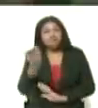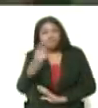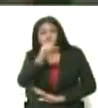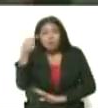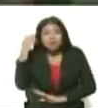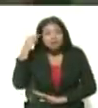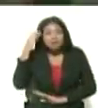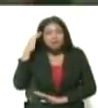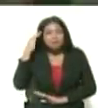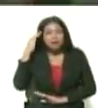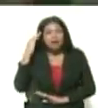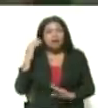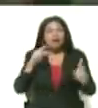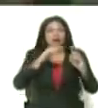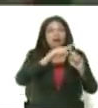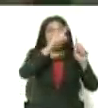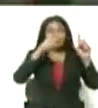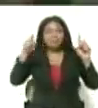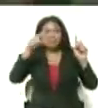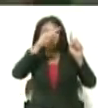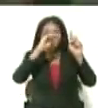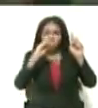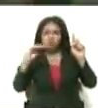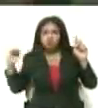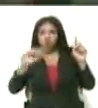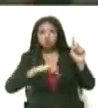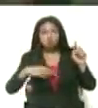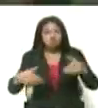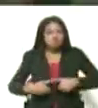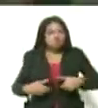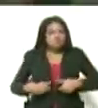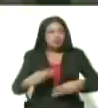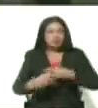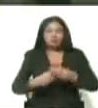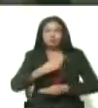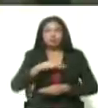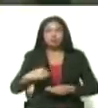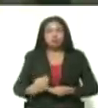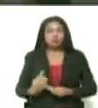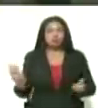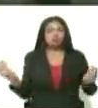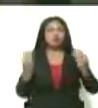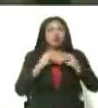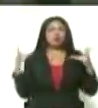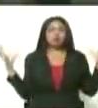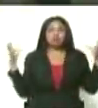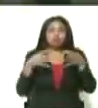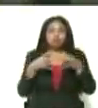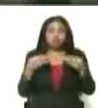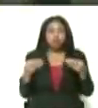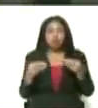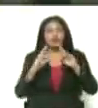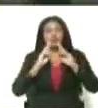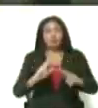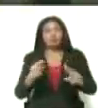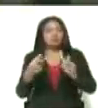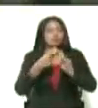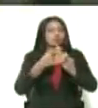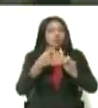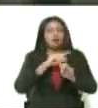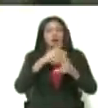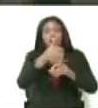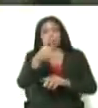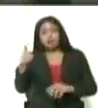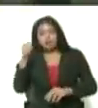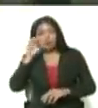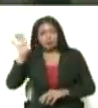que la población sepa que el gran sacrificio que estamos haciendo colectivamente tiene un resultado positivo para